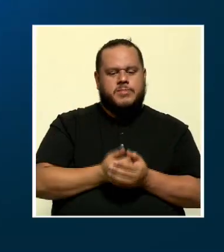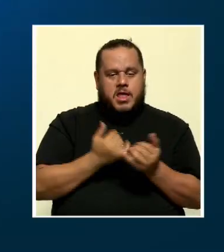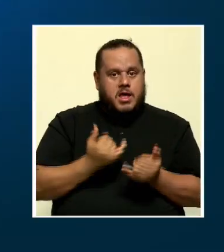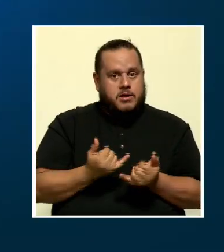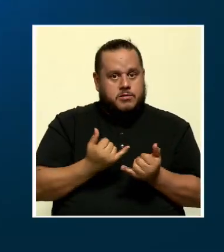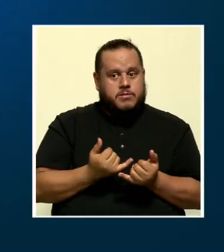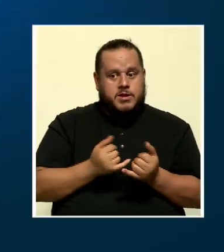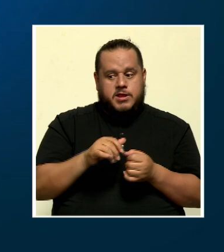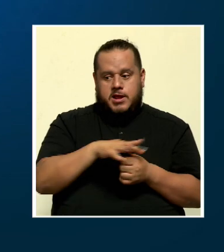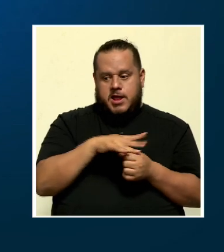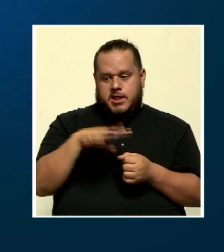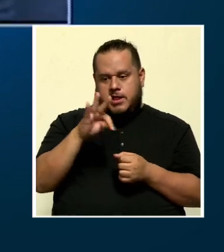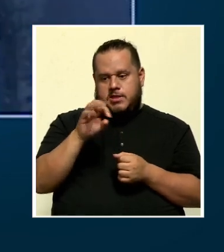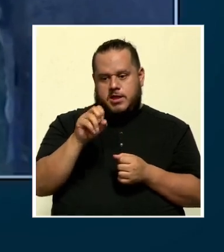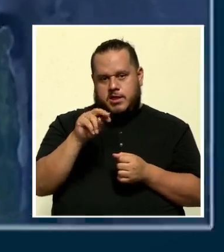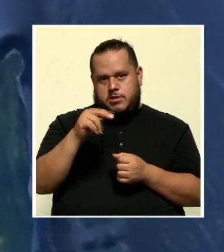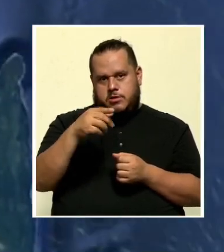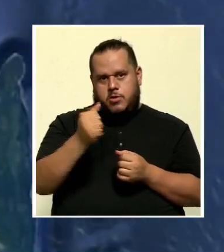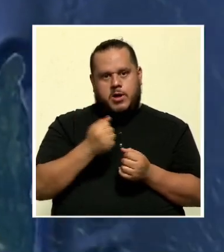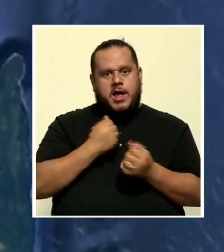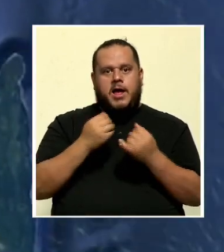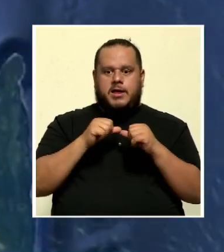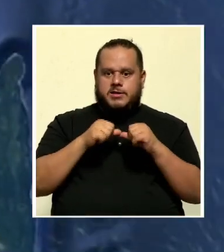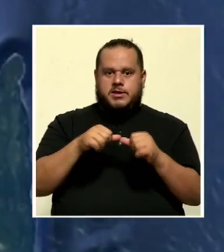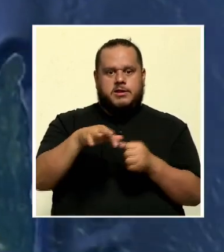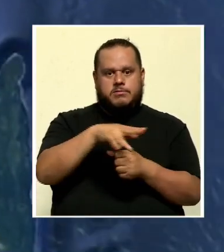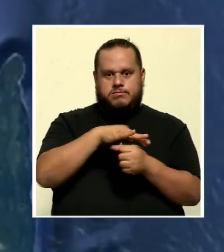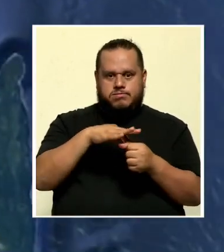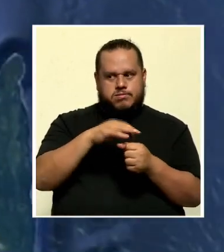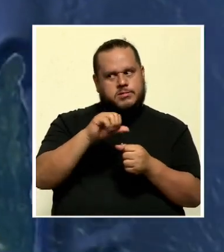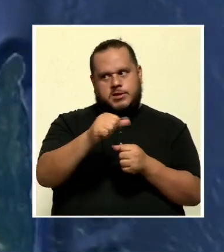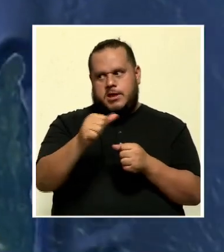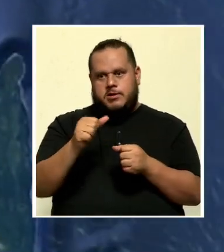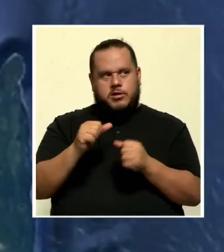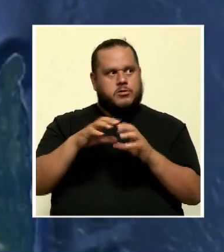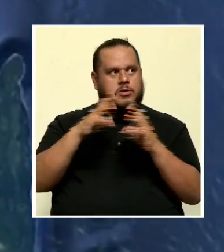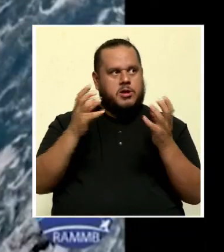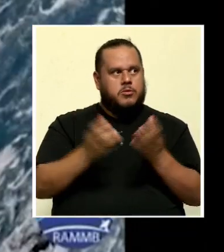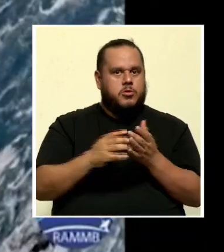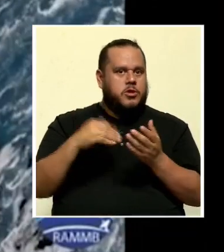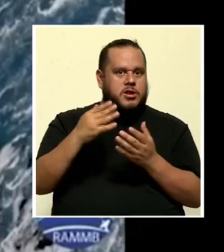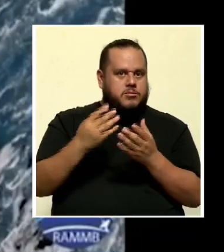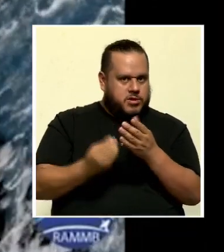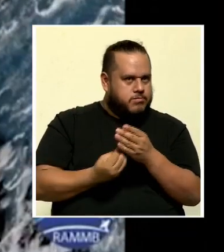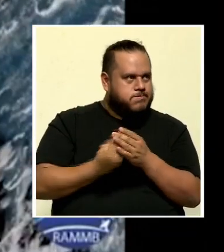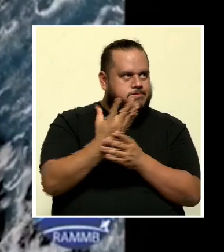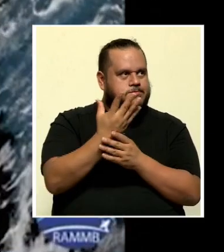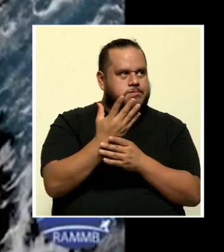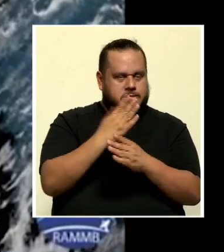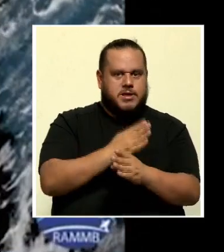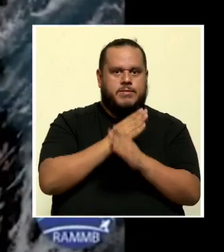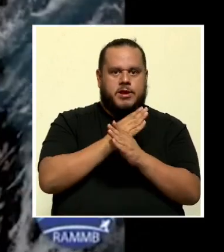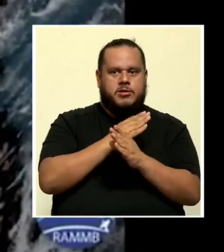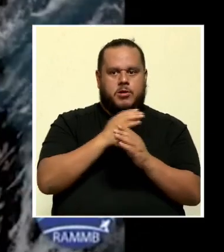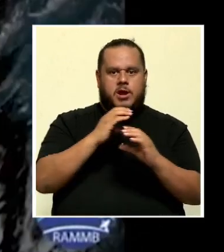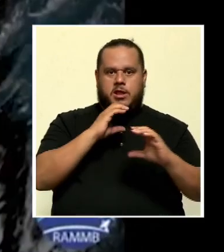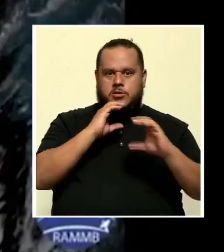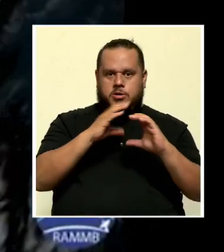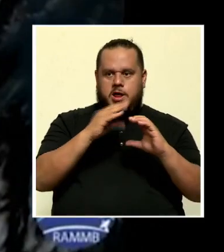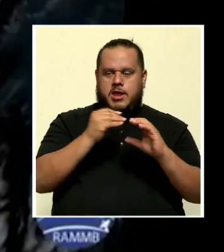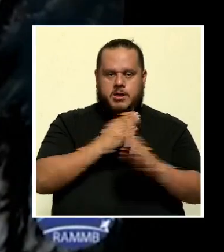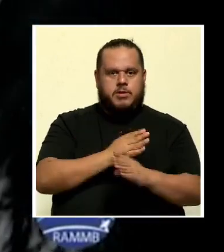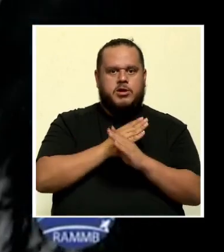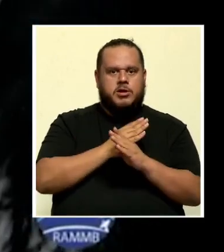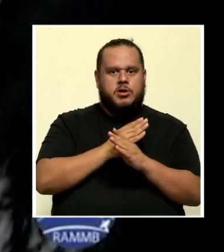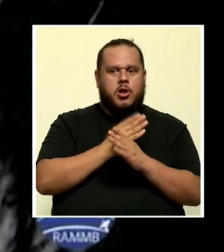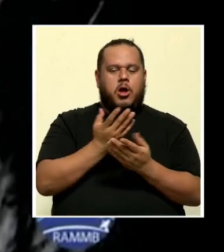Actualmente, la isla de Tonga sigue prácticamente aislada del resto del mundo, tras la enorme explosión volcánica que paralizó las comunicaciones y paralizó los esfuerzos de